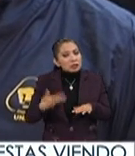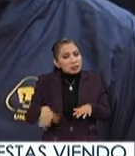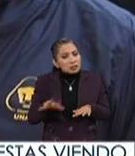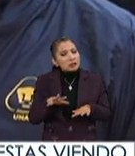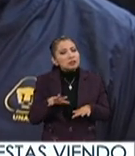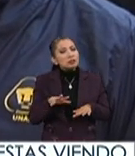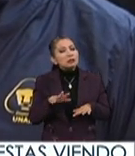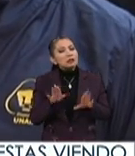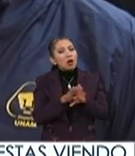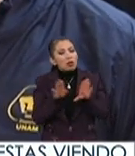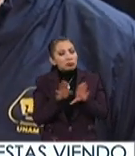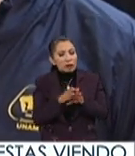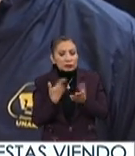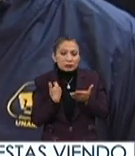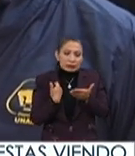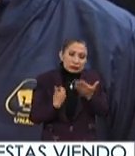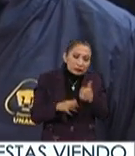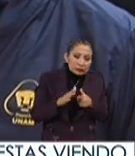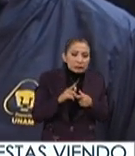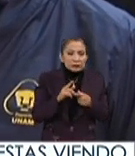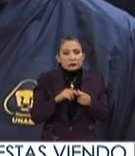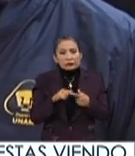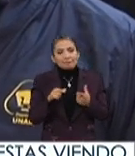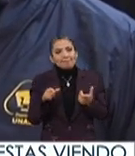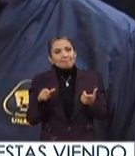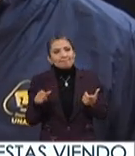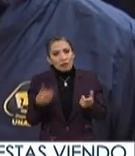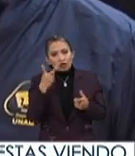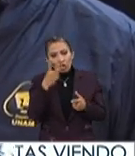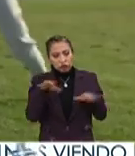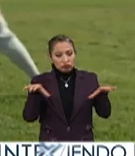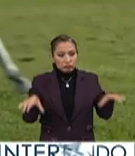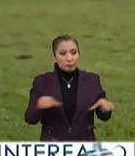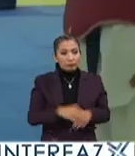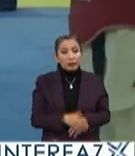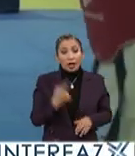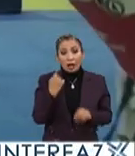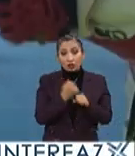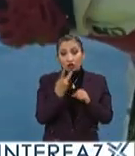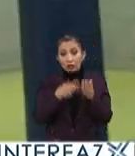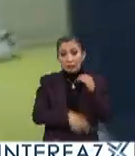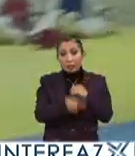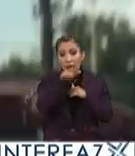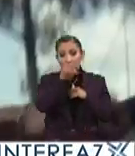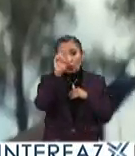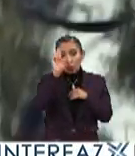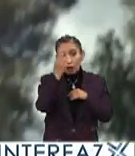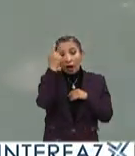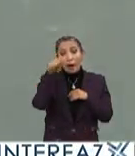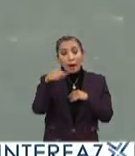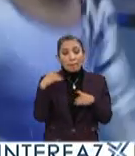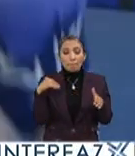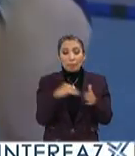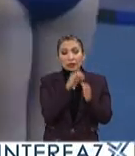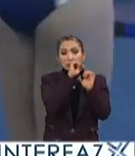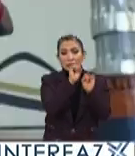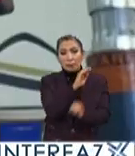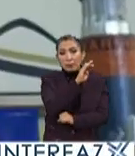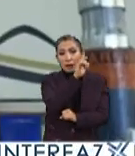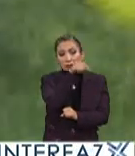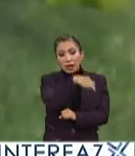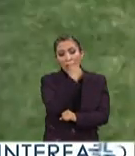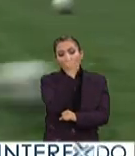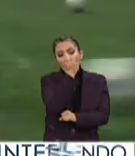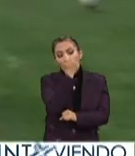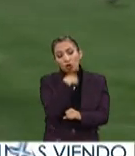buscando cómo sobresalir en las dos ramas. Desde el año 2017, la UNAM implementó un sistema de becas para